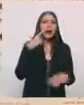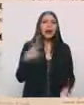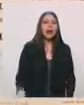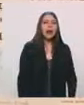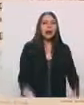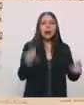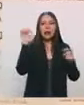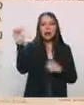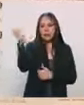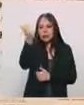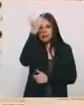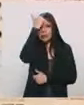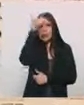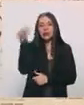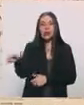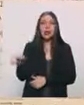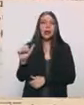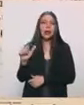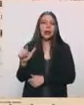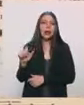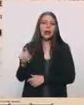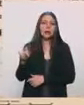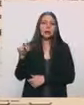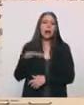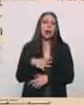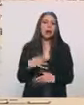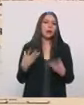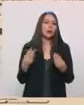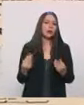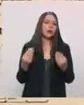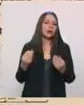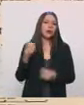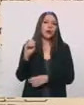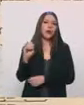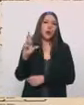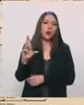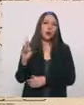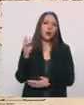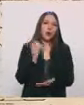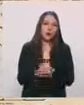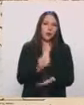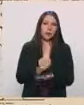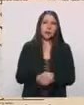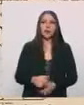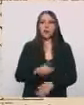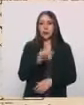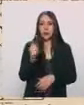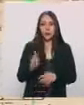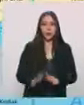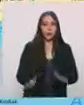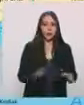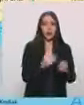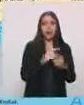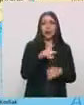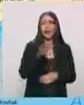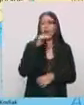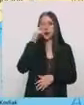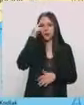mucho oro en Alaska. Y luego hay una que sí es verdaderamente aunque usted no lo crea. Vayamos